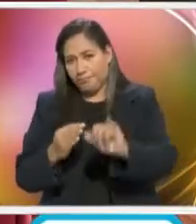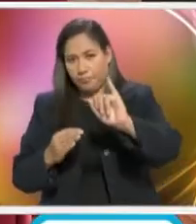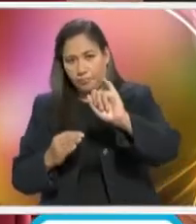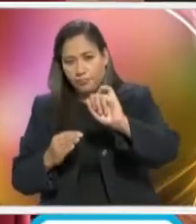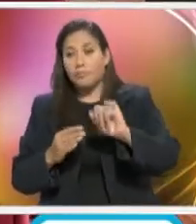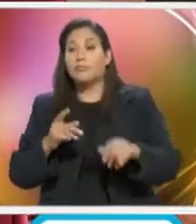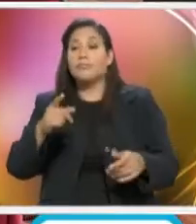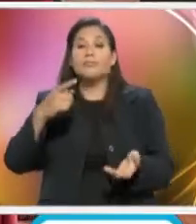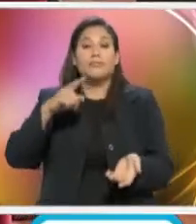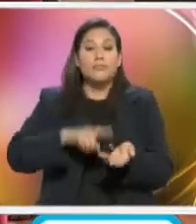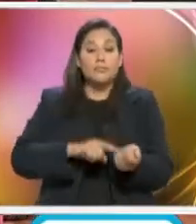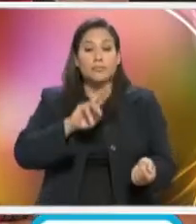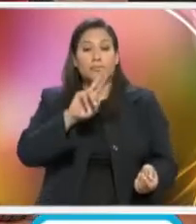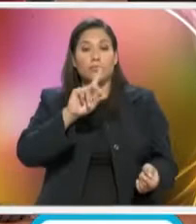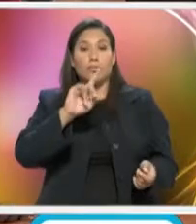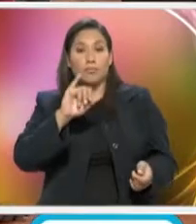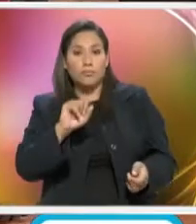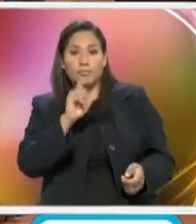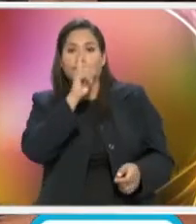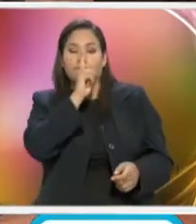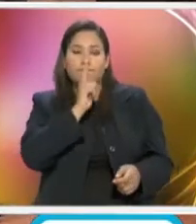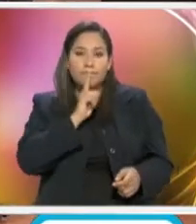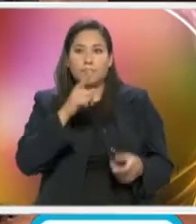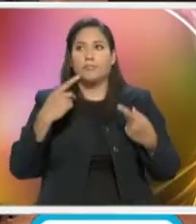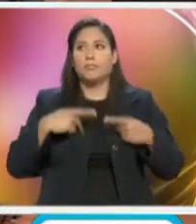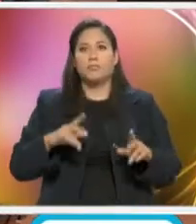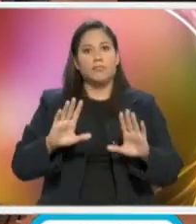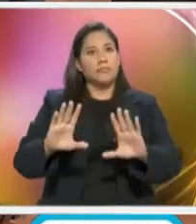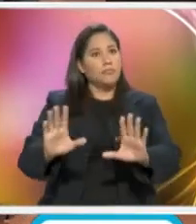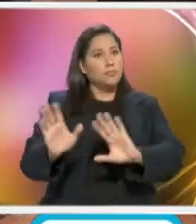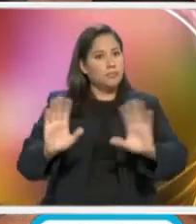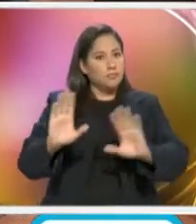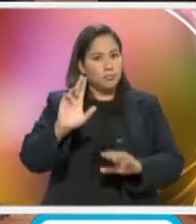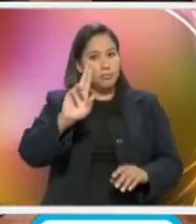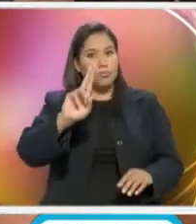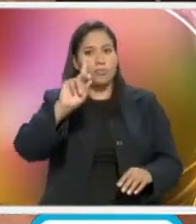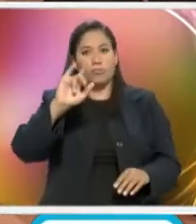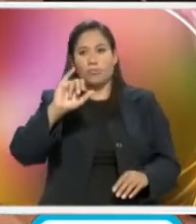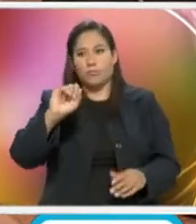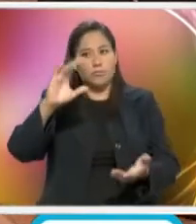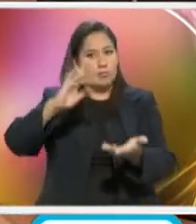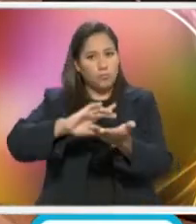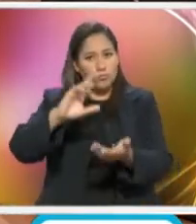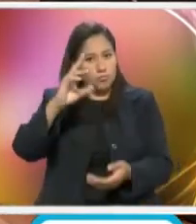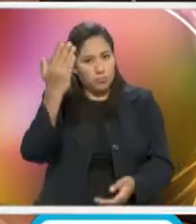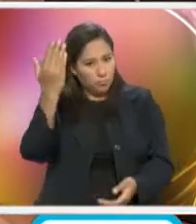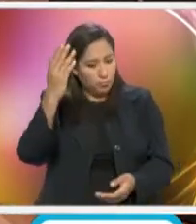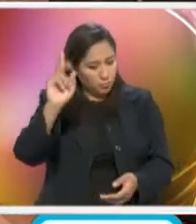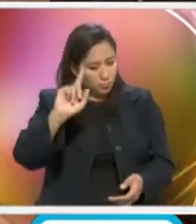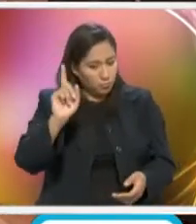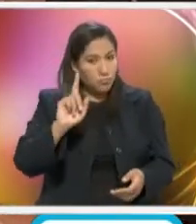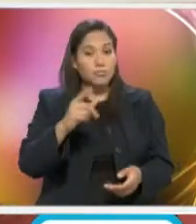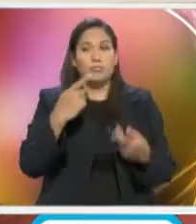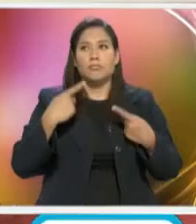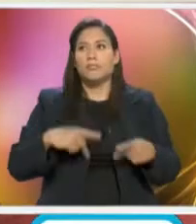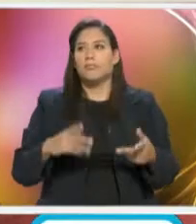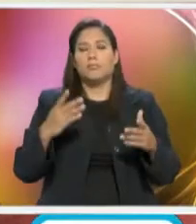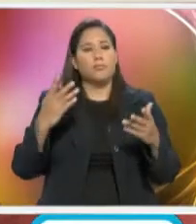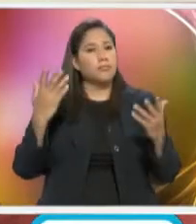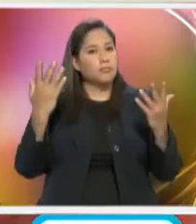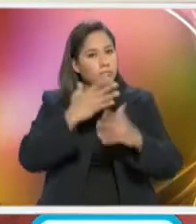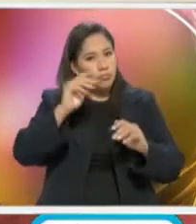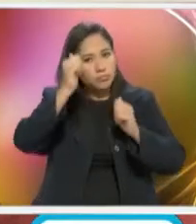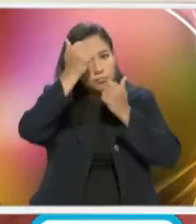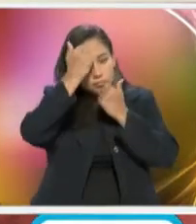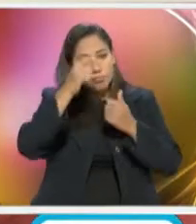muchos mitos detrás de la UDI. La gente oye UDIs y se espanta y dice, no, yo no quiero saber nada de las UDIs porque, bueno, pues esa gente pasó un mal momento con